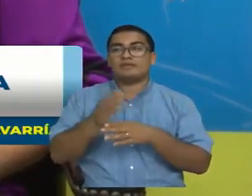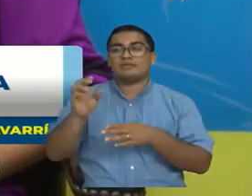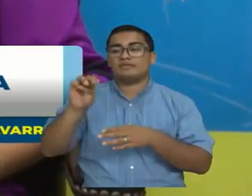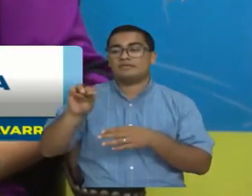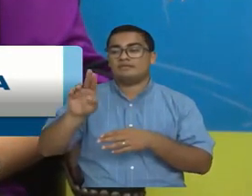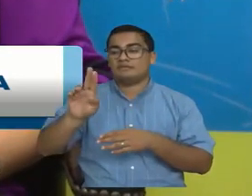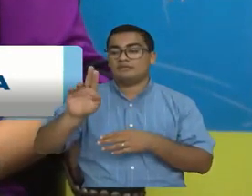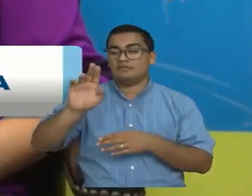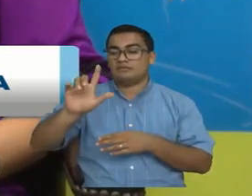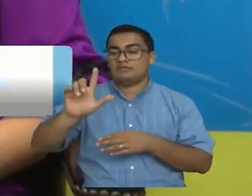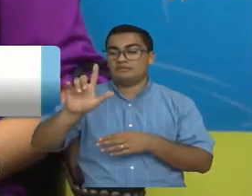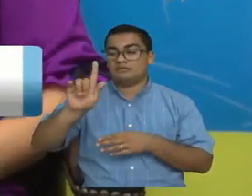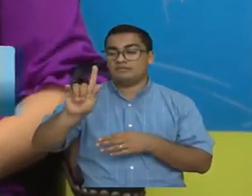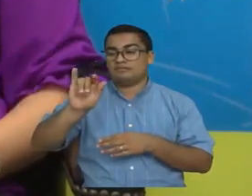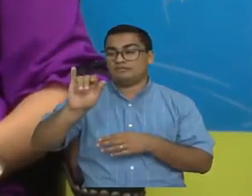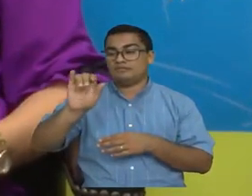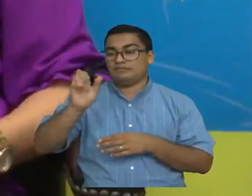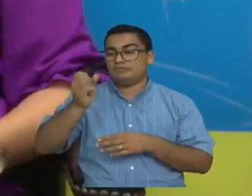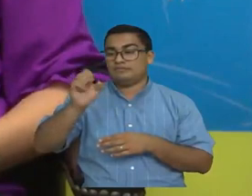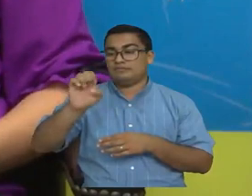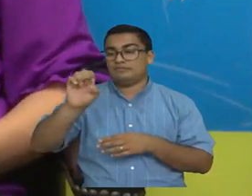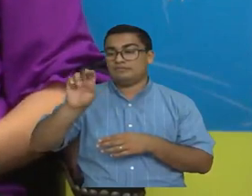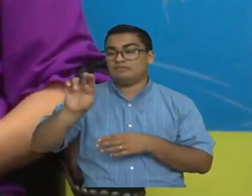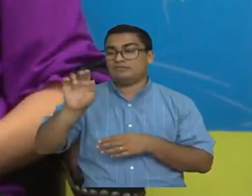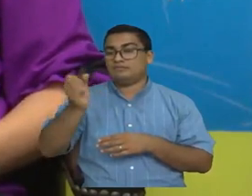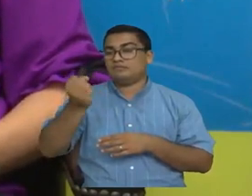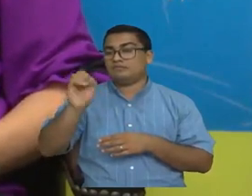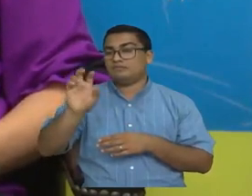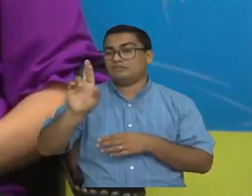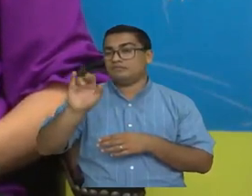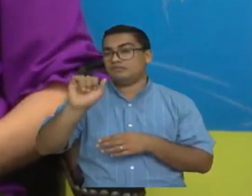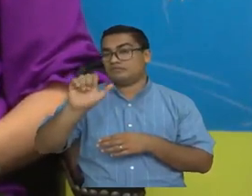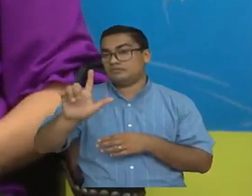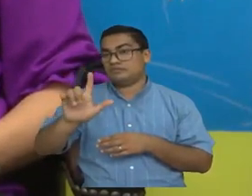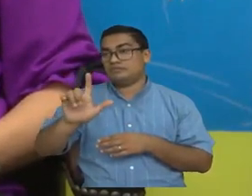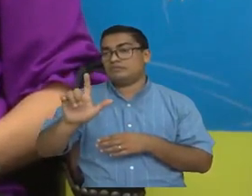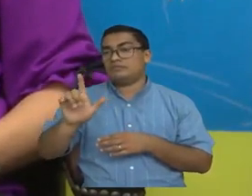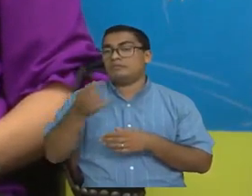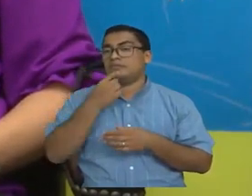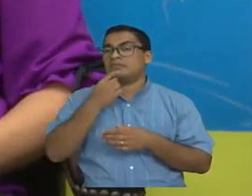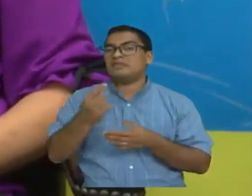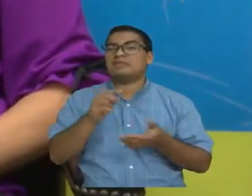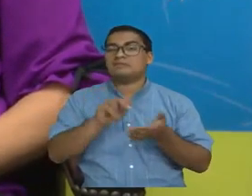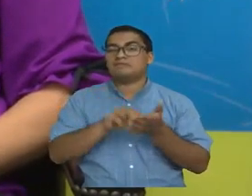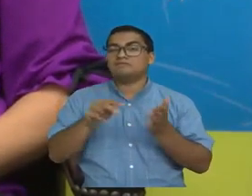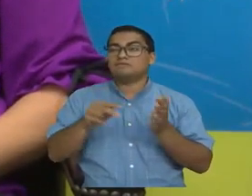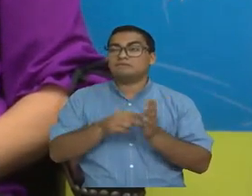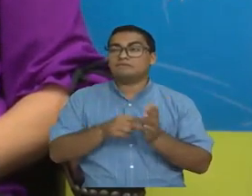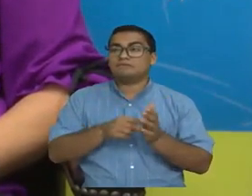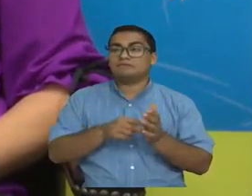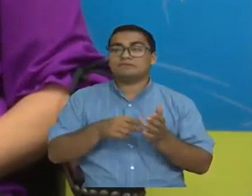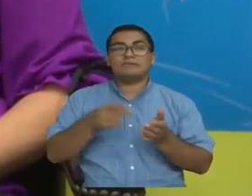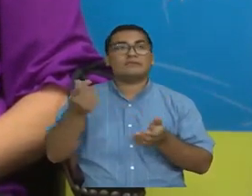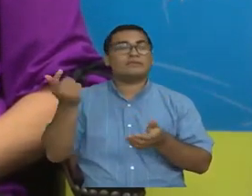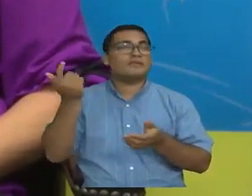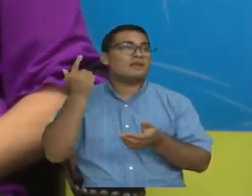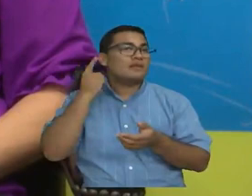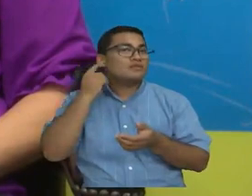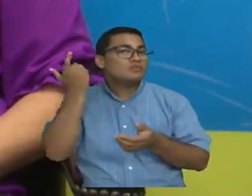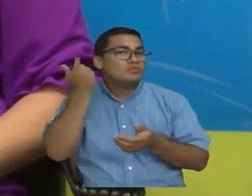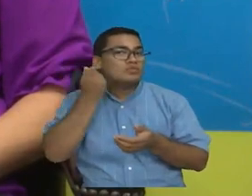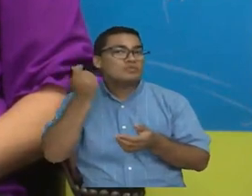implica entonces aunar los sentidos, estimular los sentidos, audición,